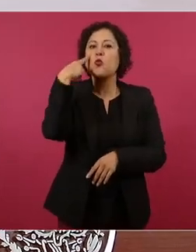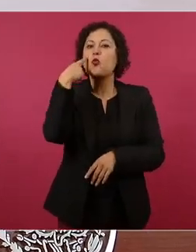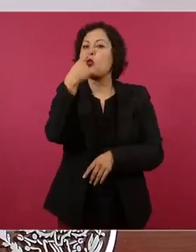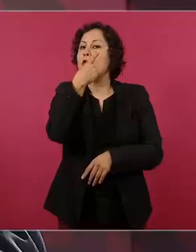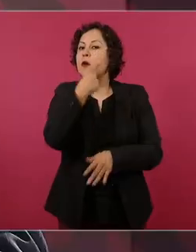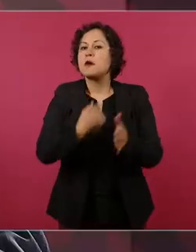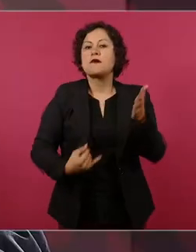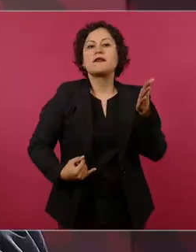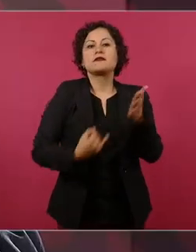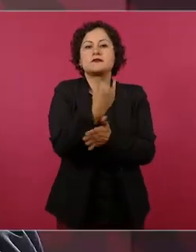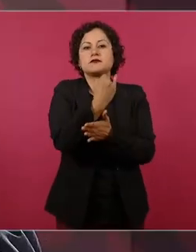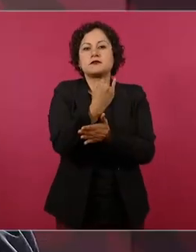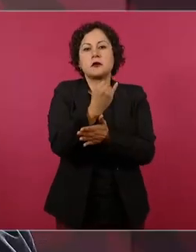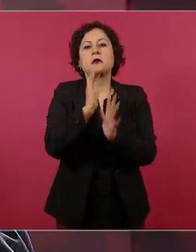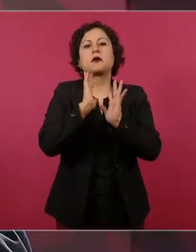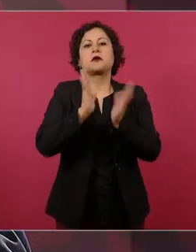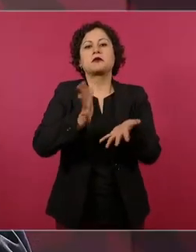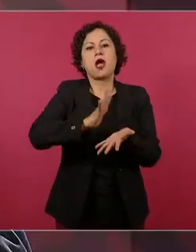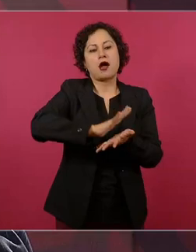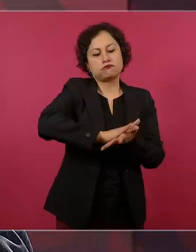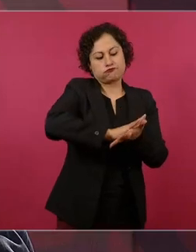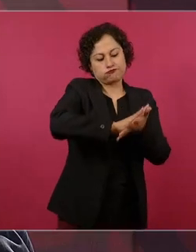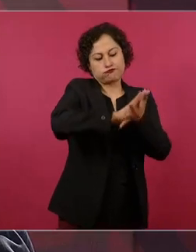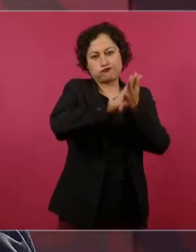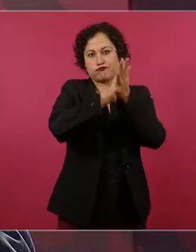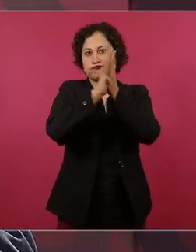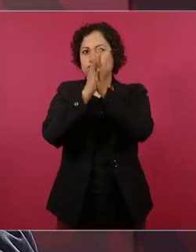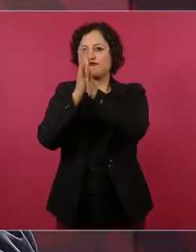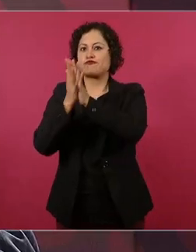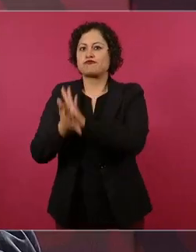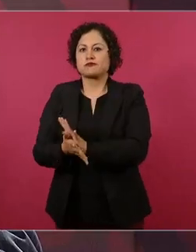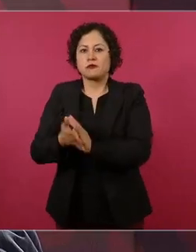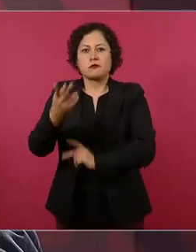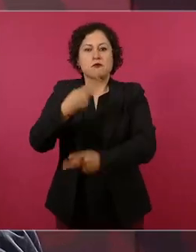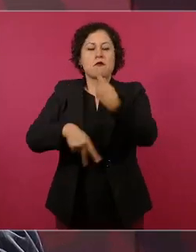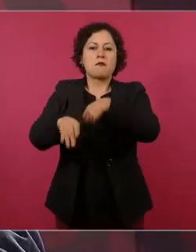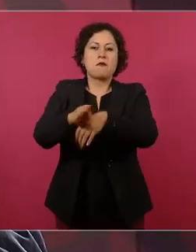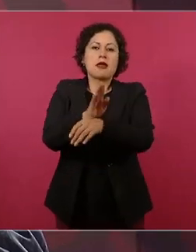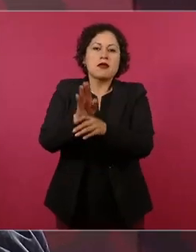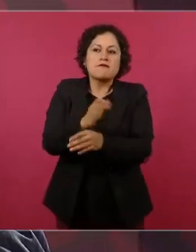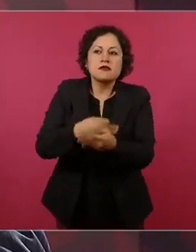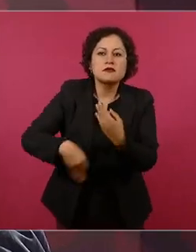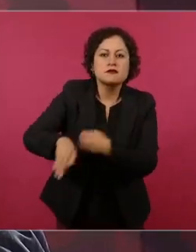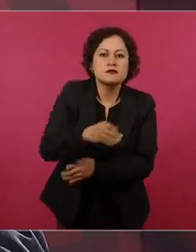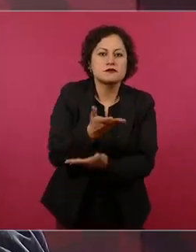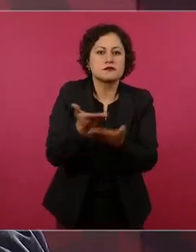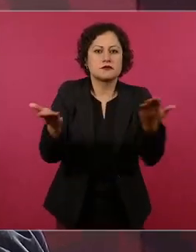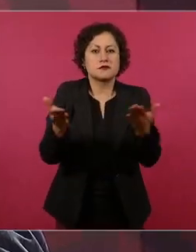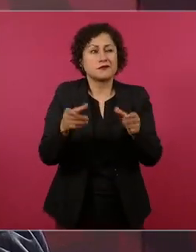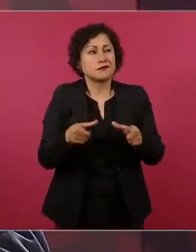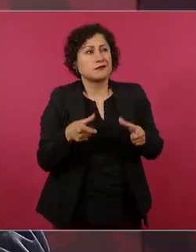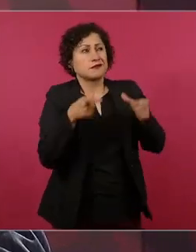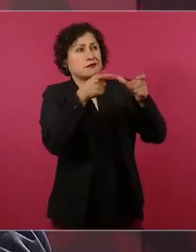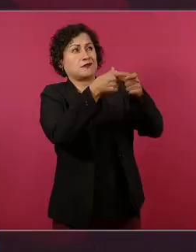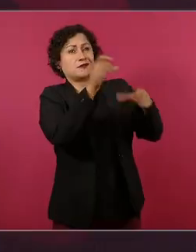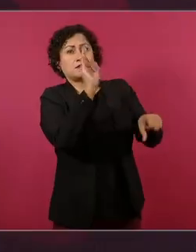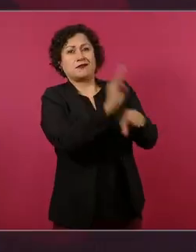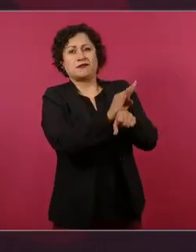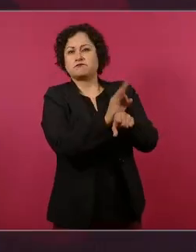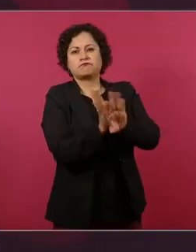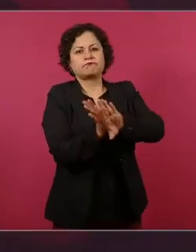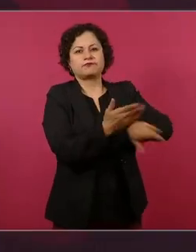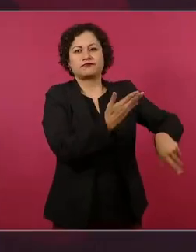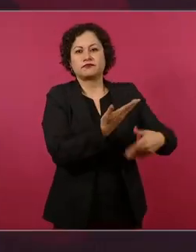transformación en beneficio del pueblo, no de una minoría.